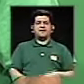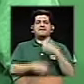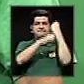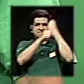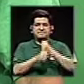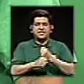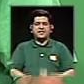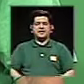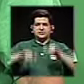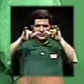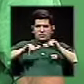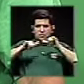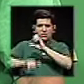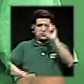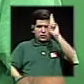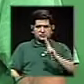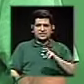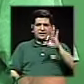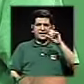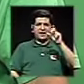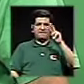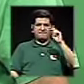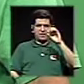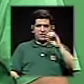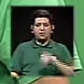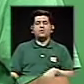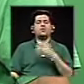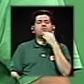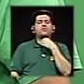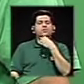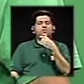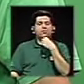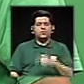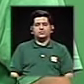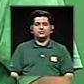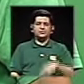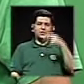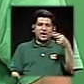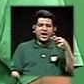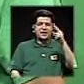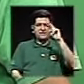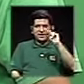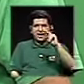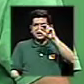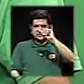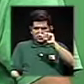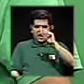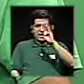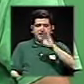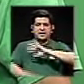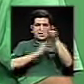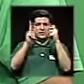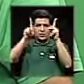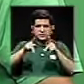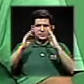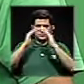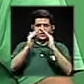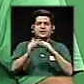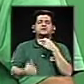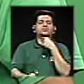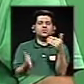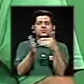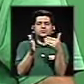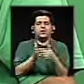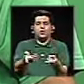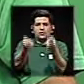conservacionista de Costa Rica Cómo Mauricio un gusto y a todos los que están en casa un gusto volver